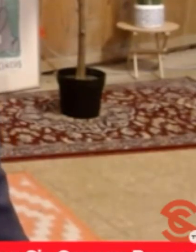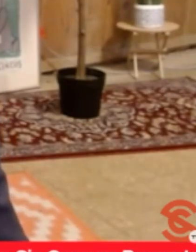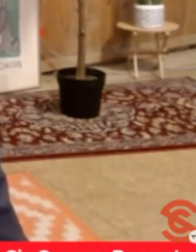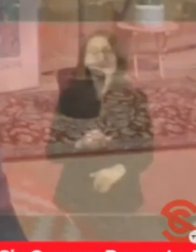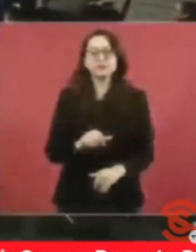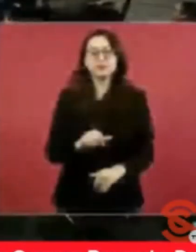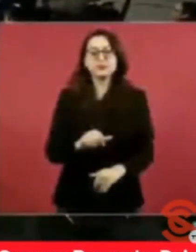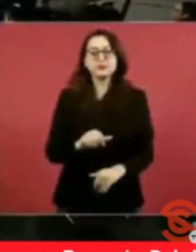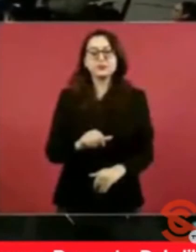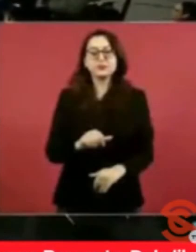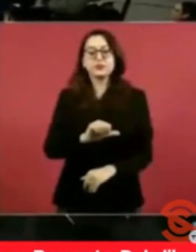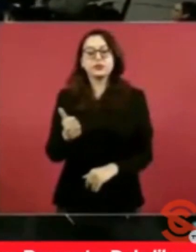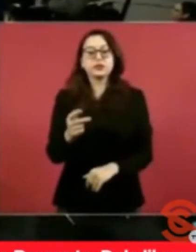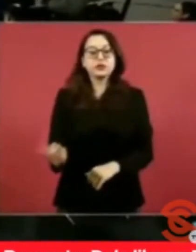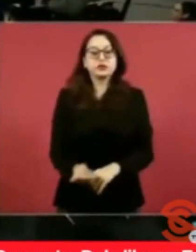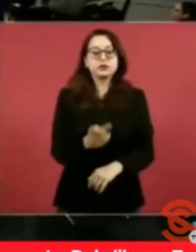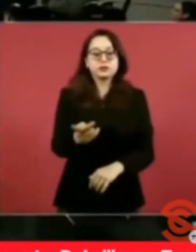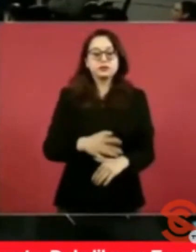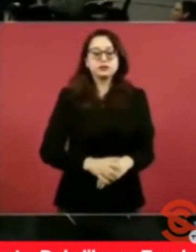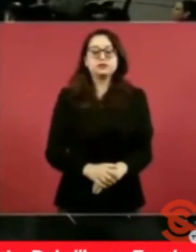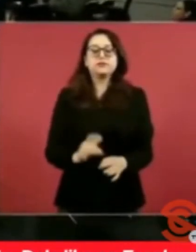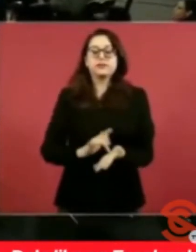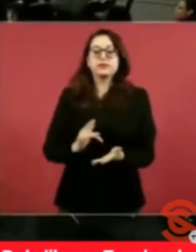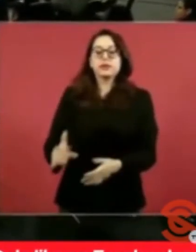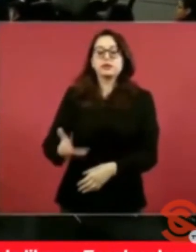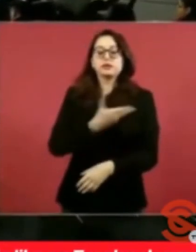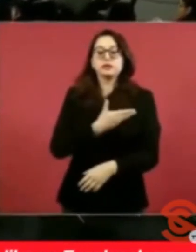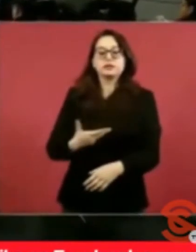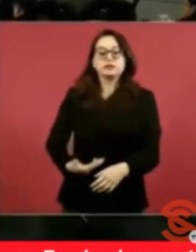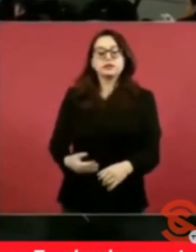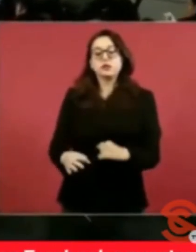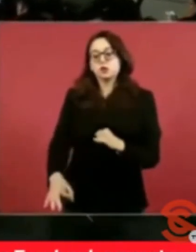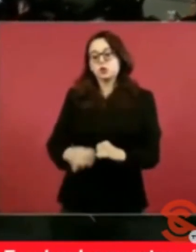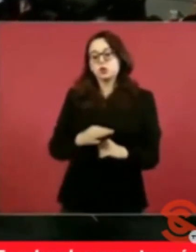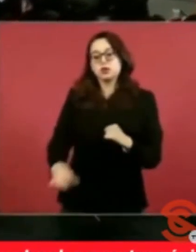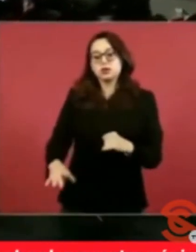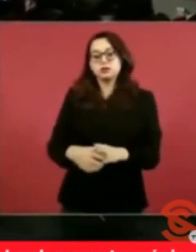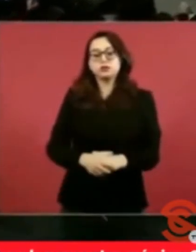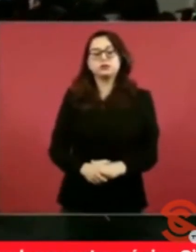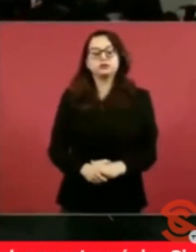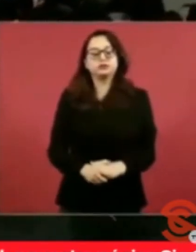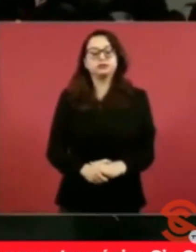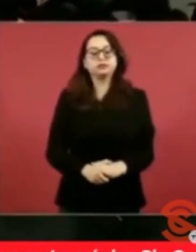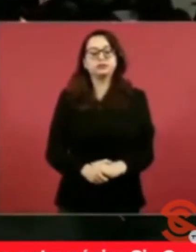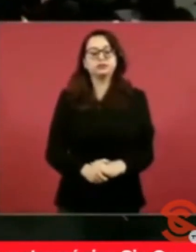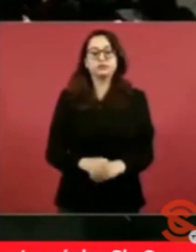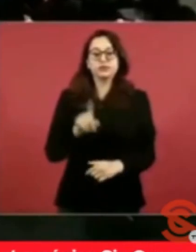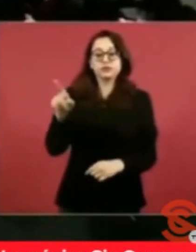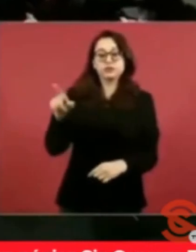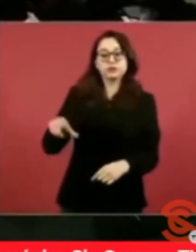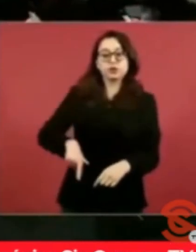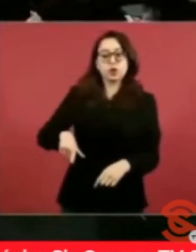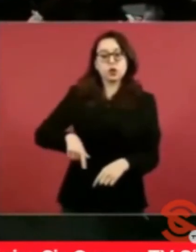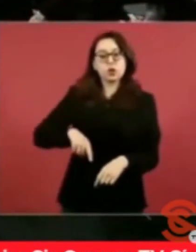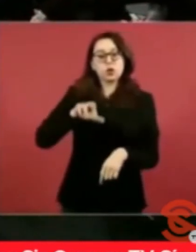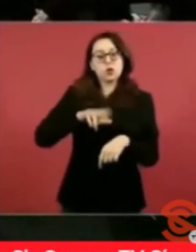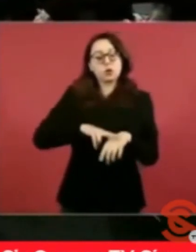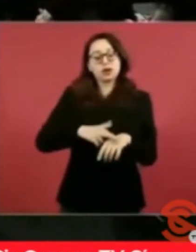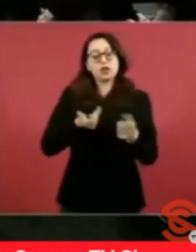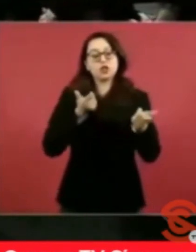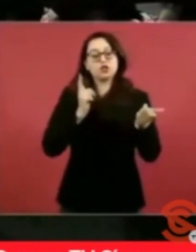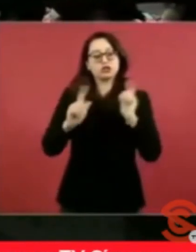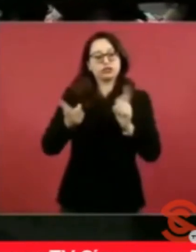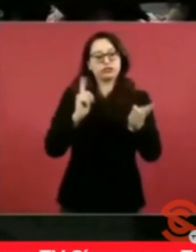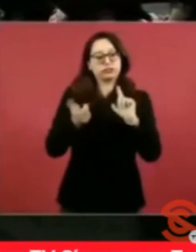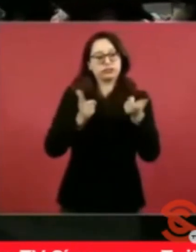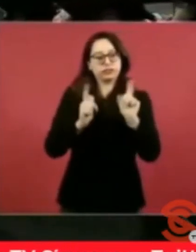verá. Gracias, señor presidente. Y por último, preguntarle sobre esta ley que promulgó el gobernador de Texas que permite a los policías